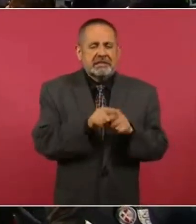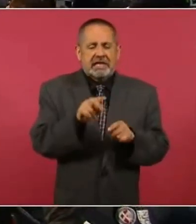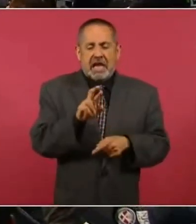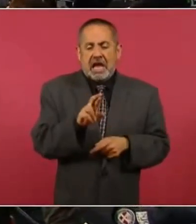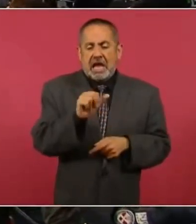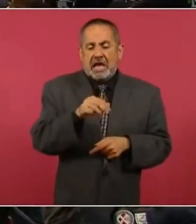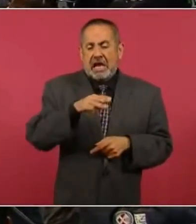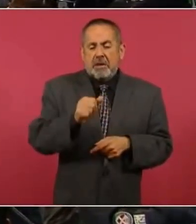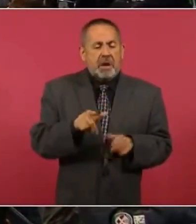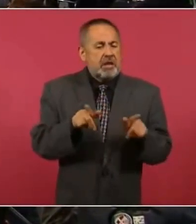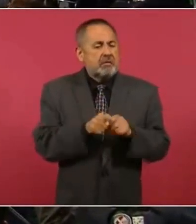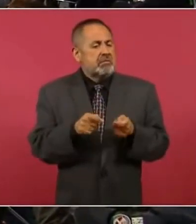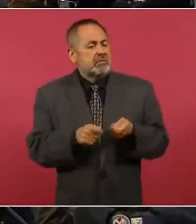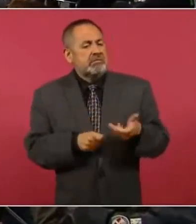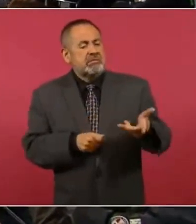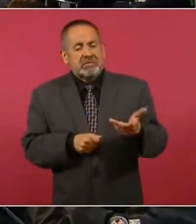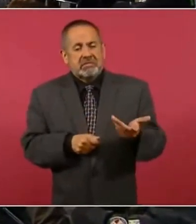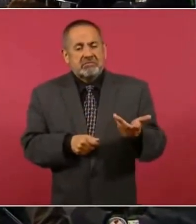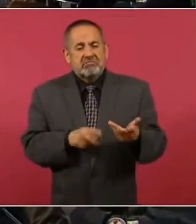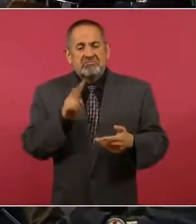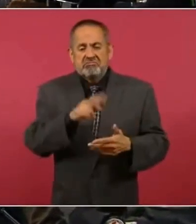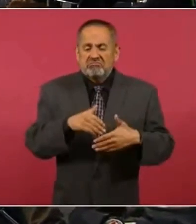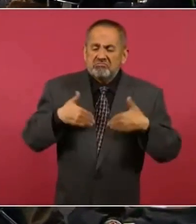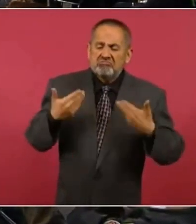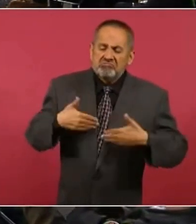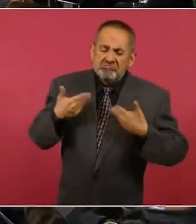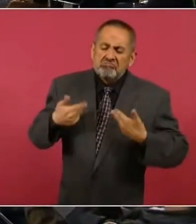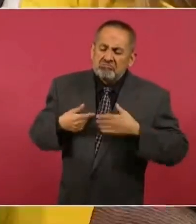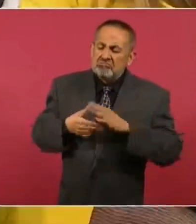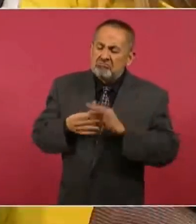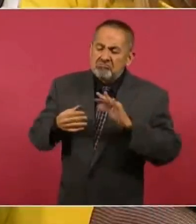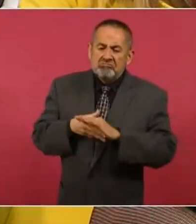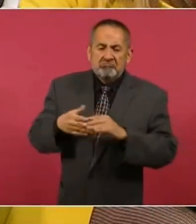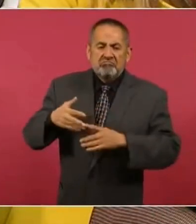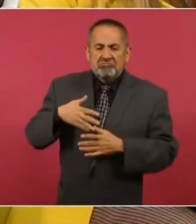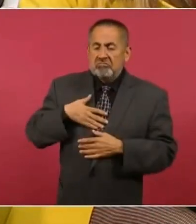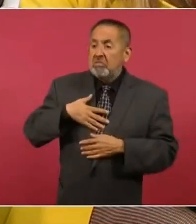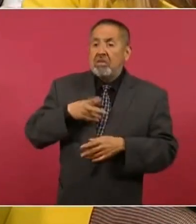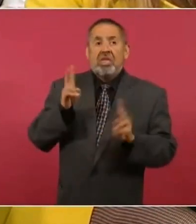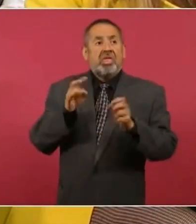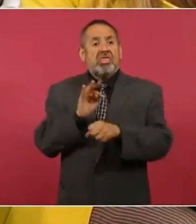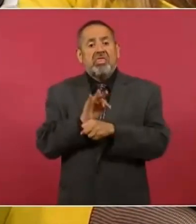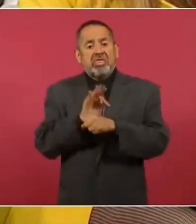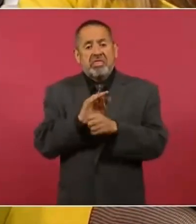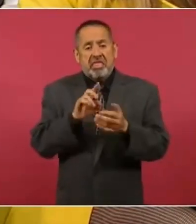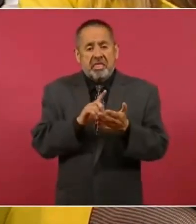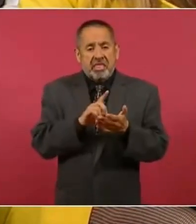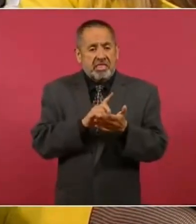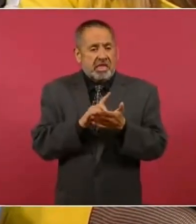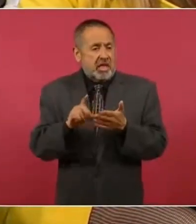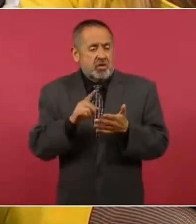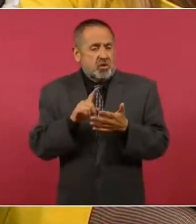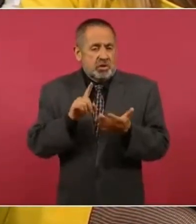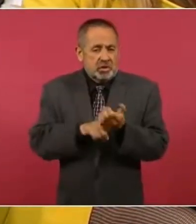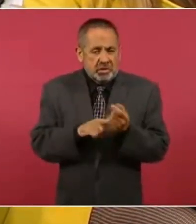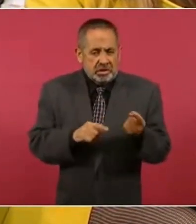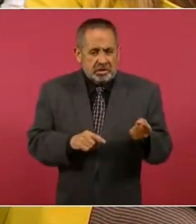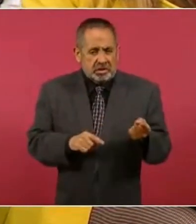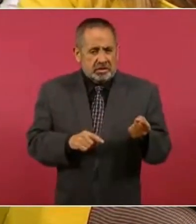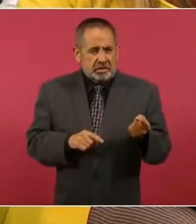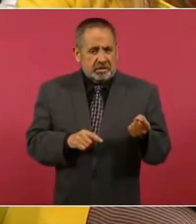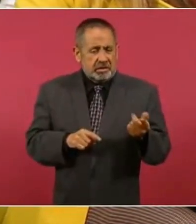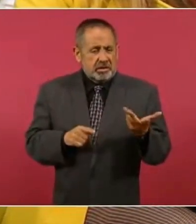pues sin más ni menos, confiesa cuál es la actividad de este pseudodefensor de derechos humanos, Raimundo Ramos, al interior